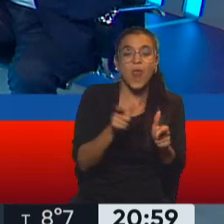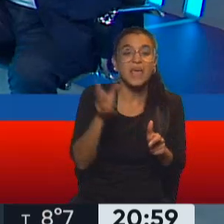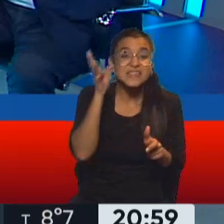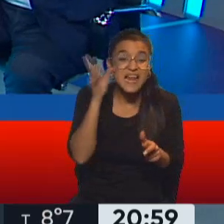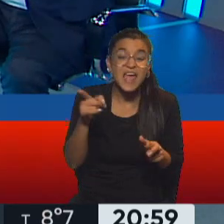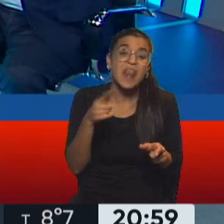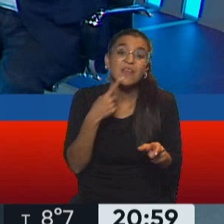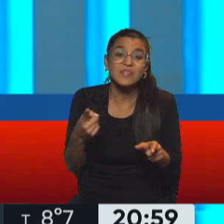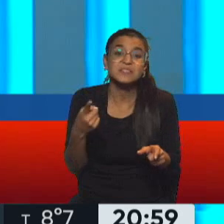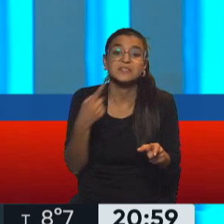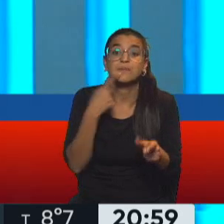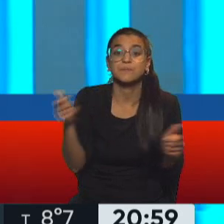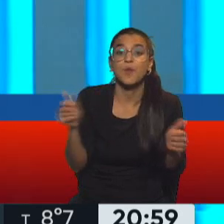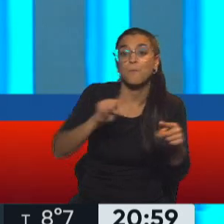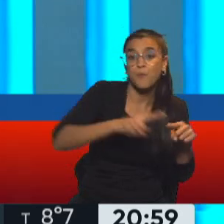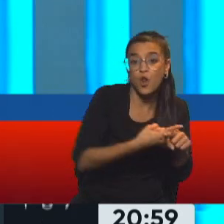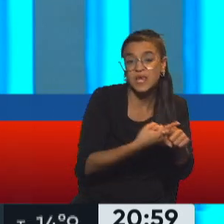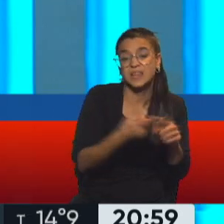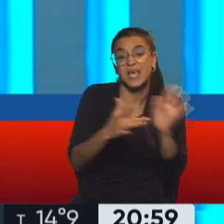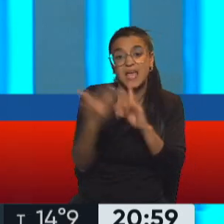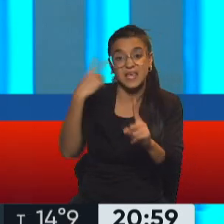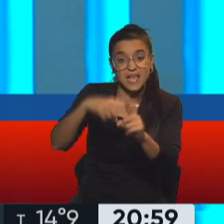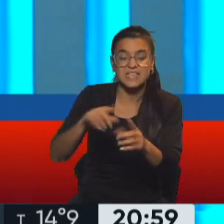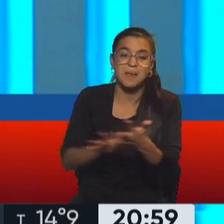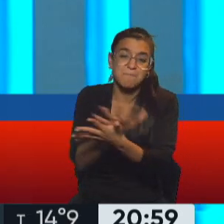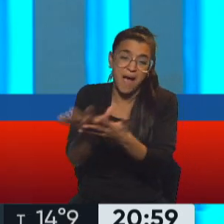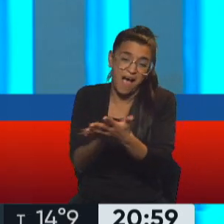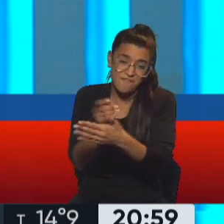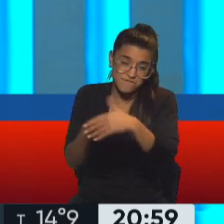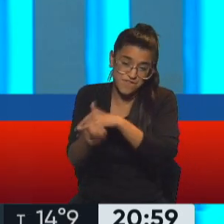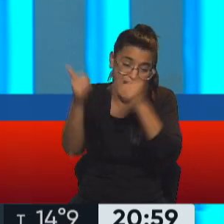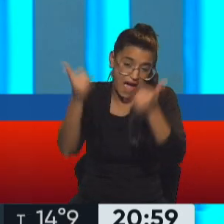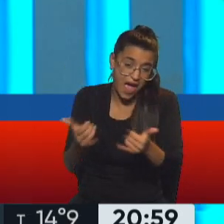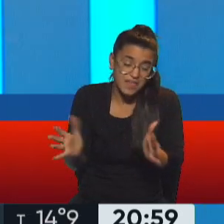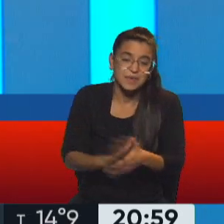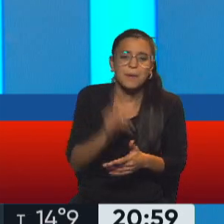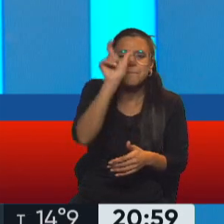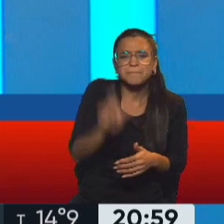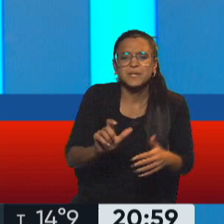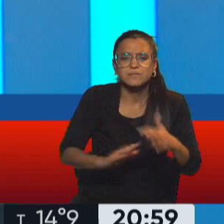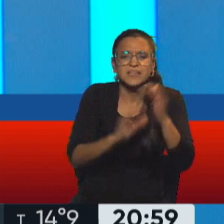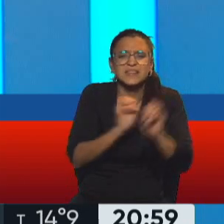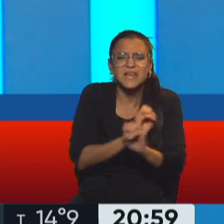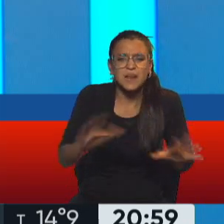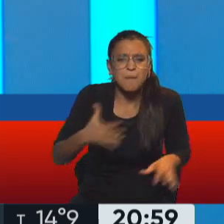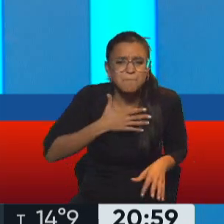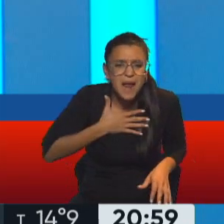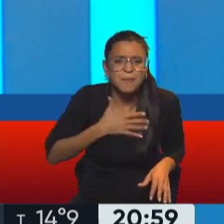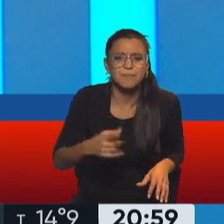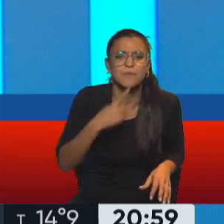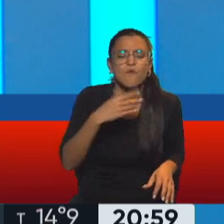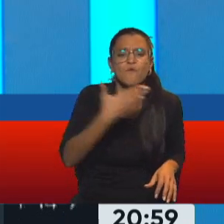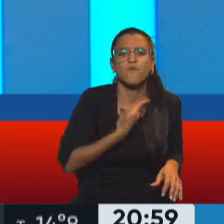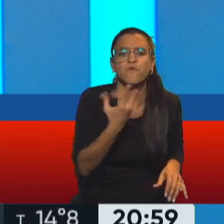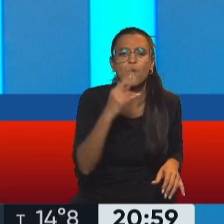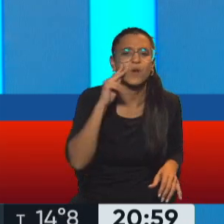no aparezcan juntos la política, la iglesia y la mafia. El personaje más terrible para mí es el que hace Joaquín